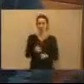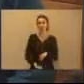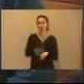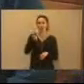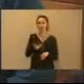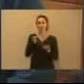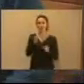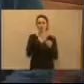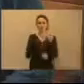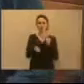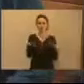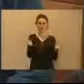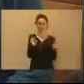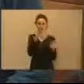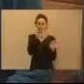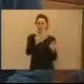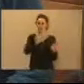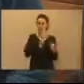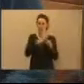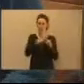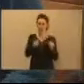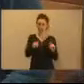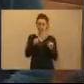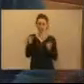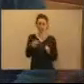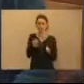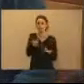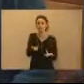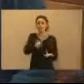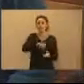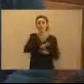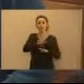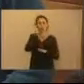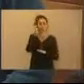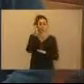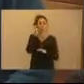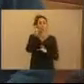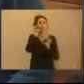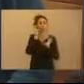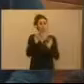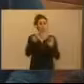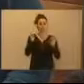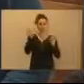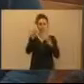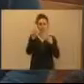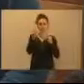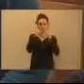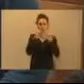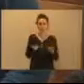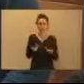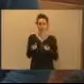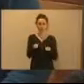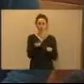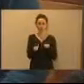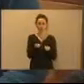no solo en la economía, sino también en la identidad asturiana. Así que, señora consejera, seamos previsores. Celebramos que estén